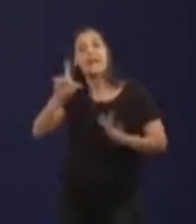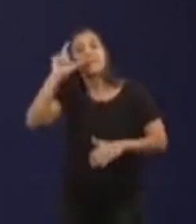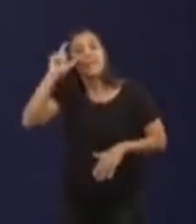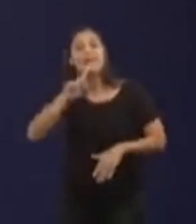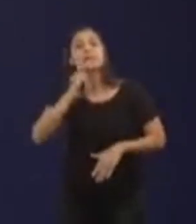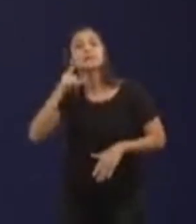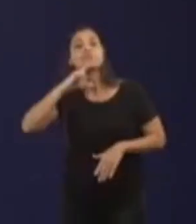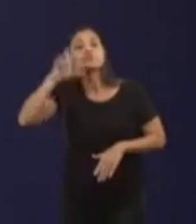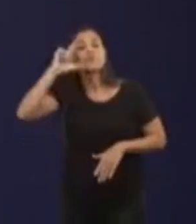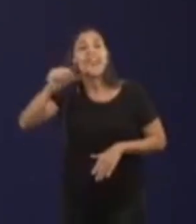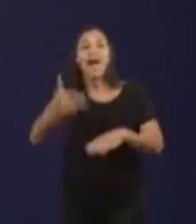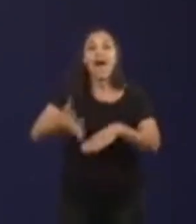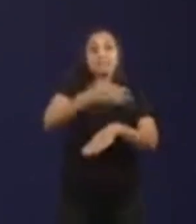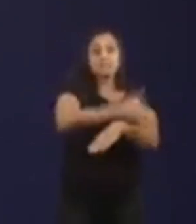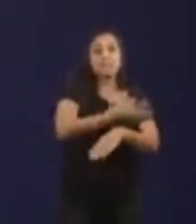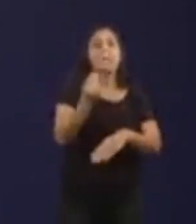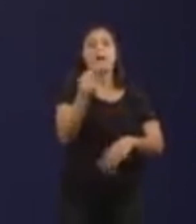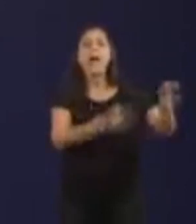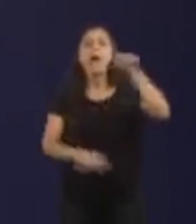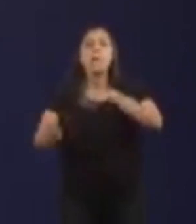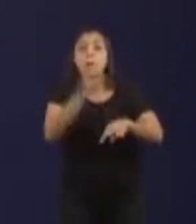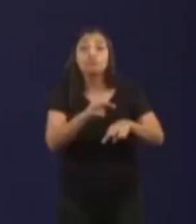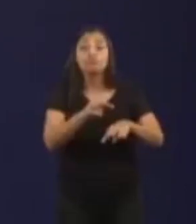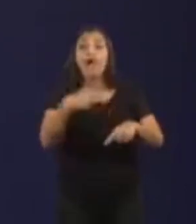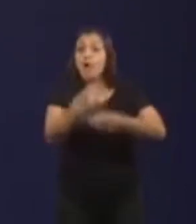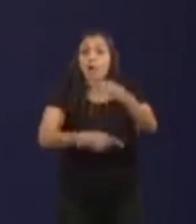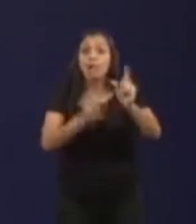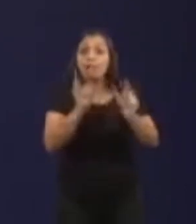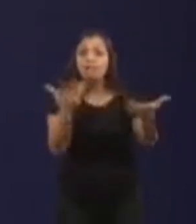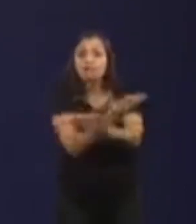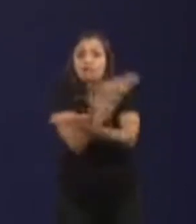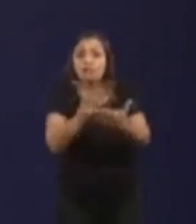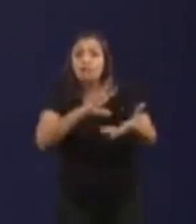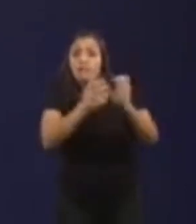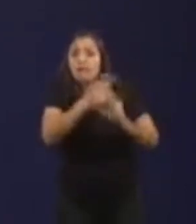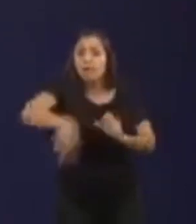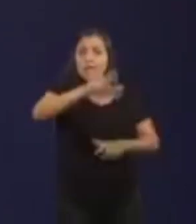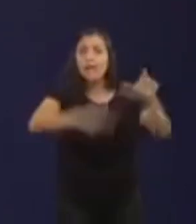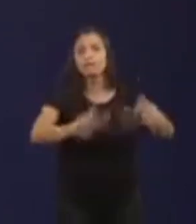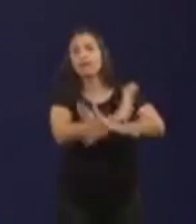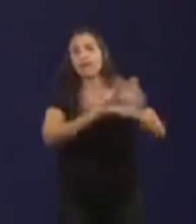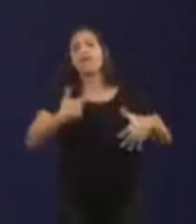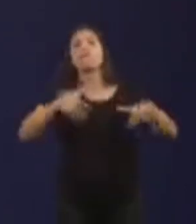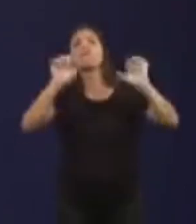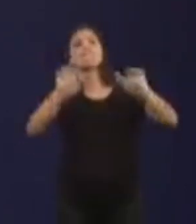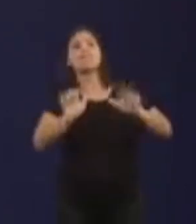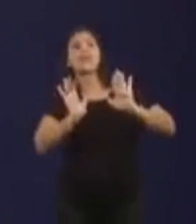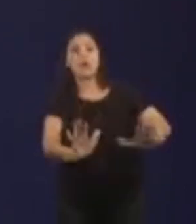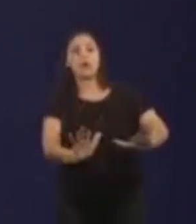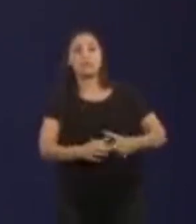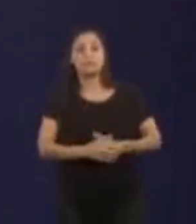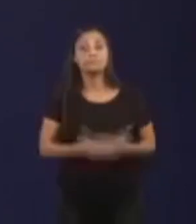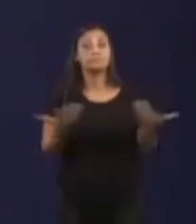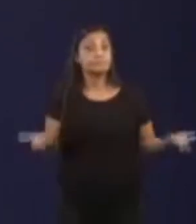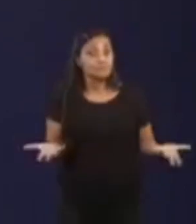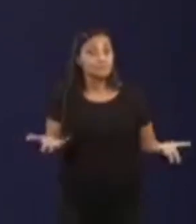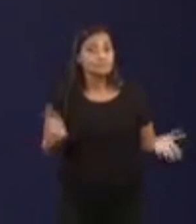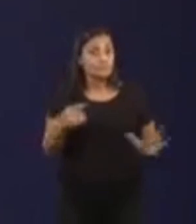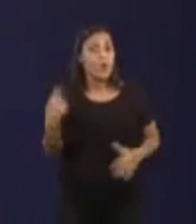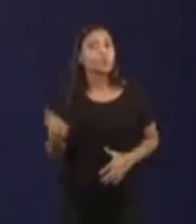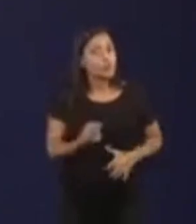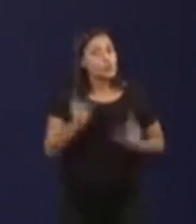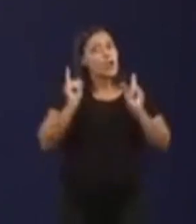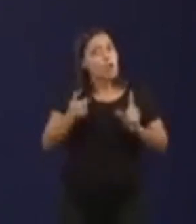precisamente para evitar que ese daño se continúe realizando eh y de hecho esto se sigue